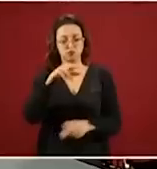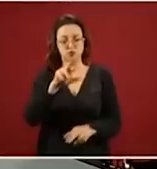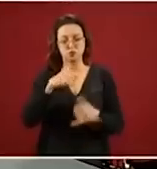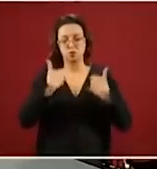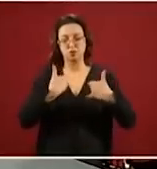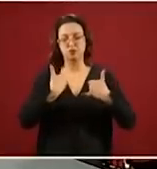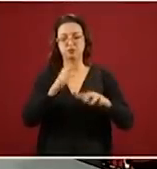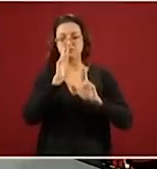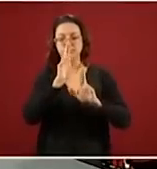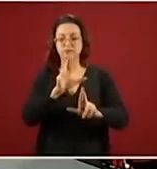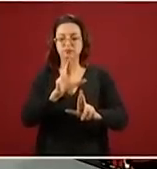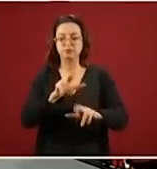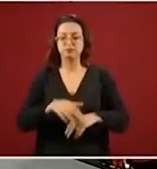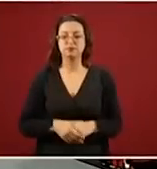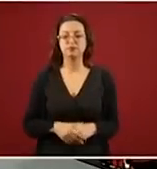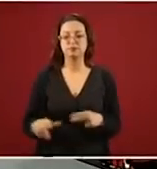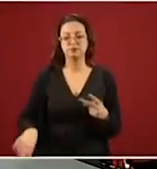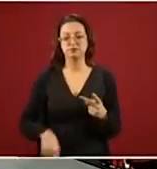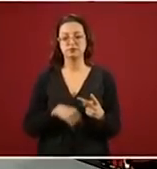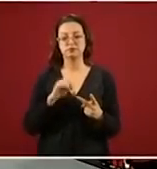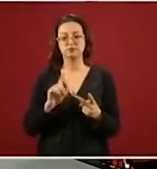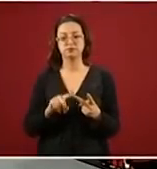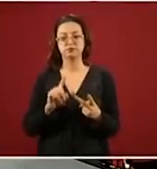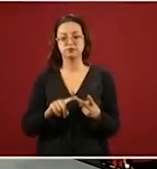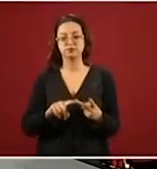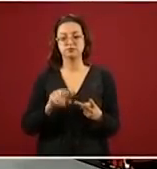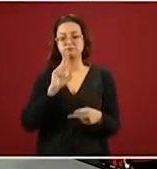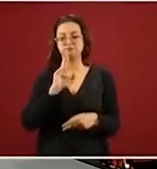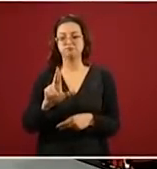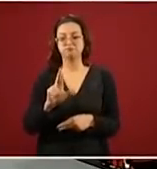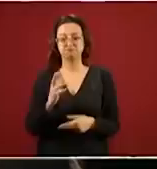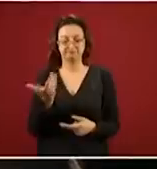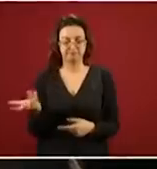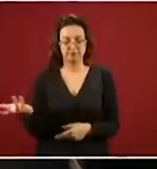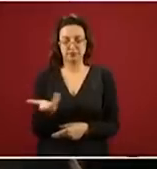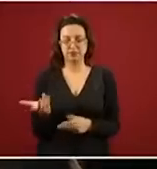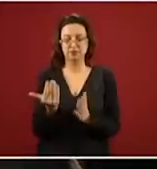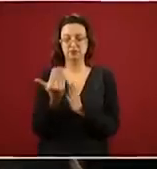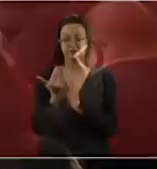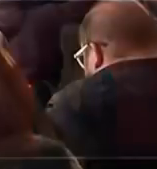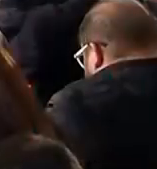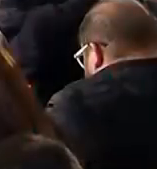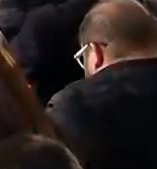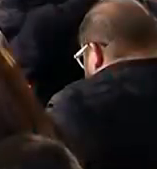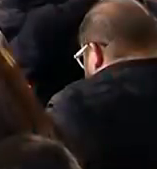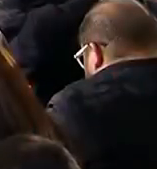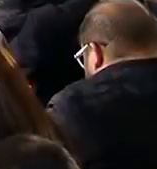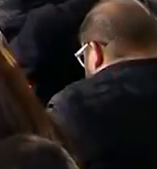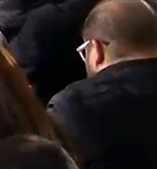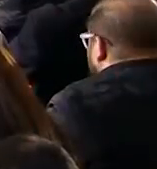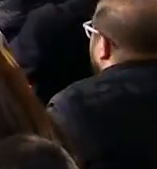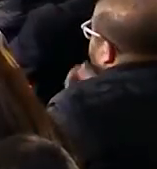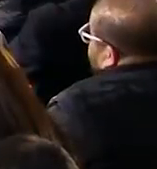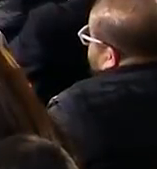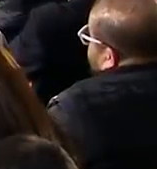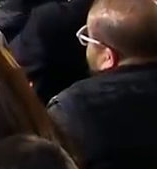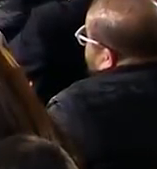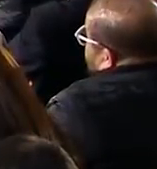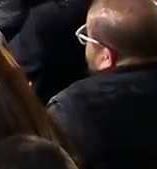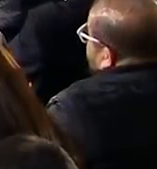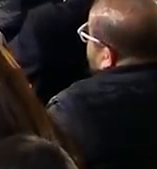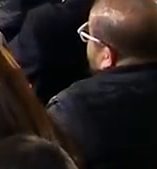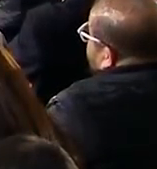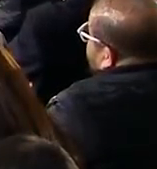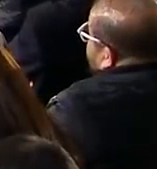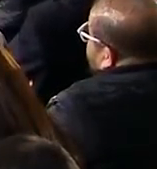los jóvenes por otra parte establecer protocolos de acción algunos niños resultaron heridos